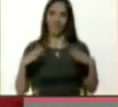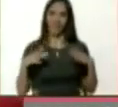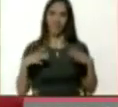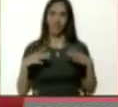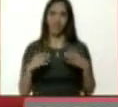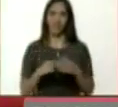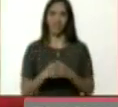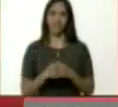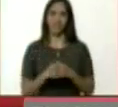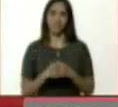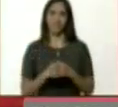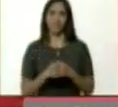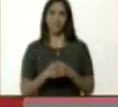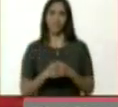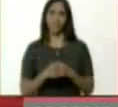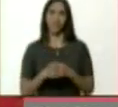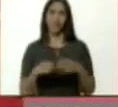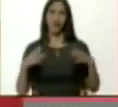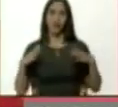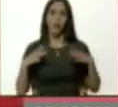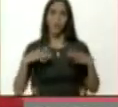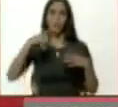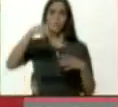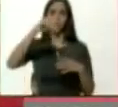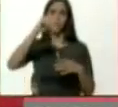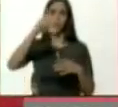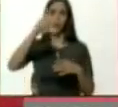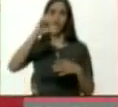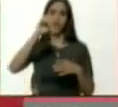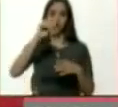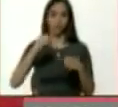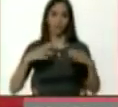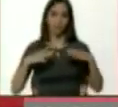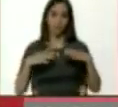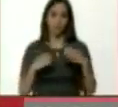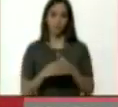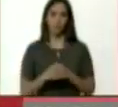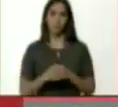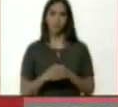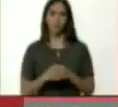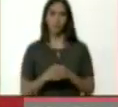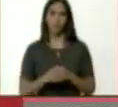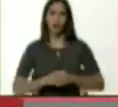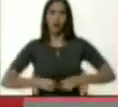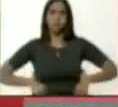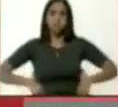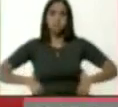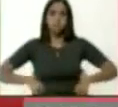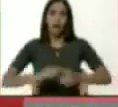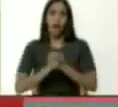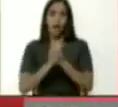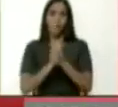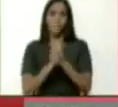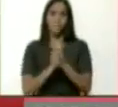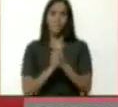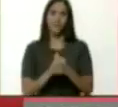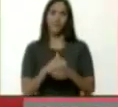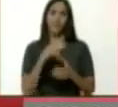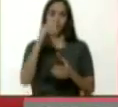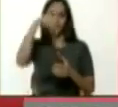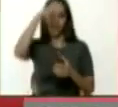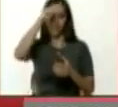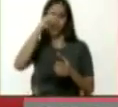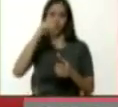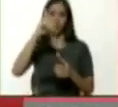de vacaciones. Ah, bueno, se va de vacaciones Patricia Poleo. Factores de poder. El gordo amigo de Pedro. Daniel Lara Faría.